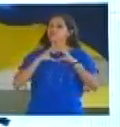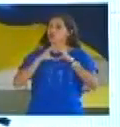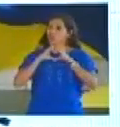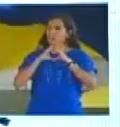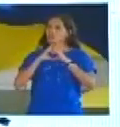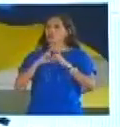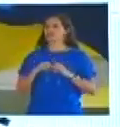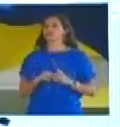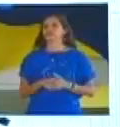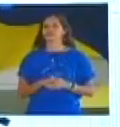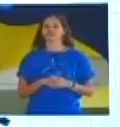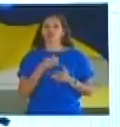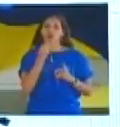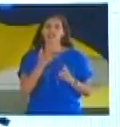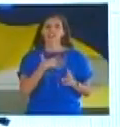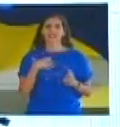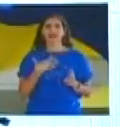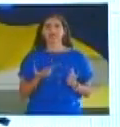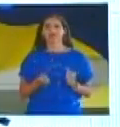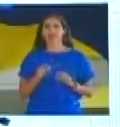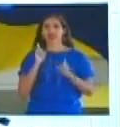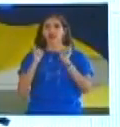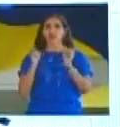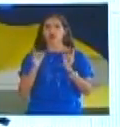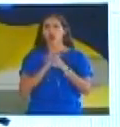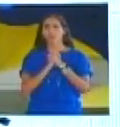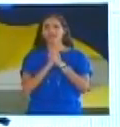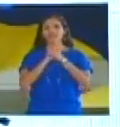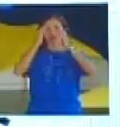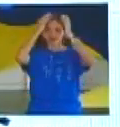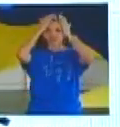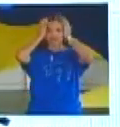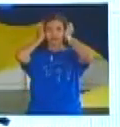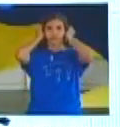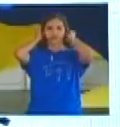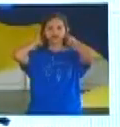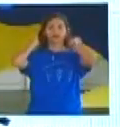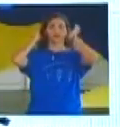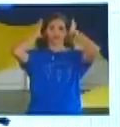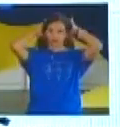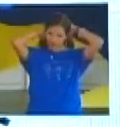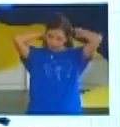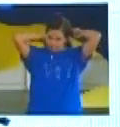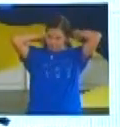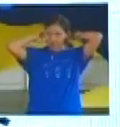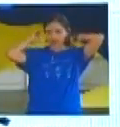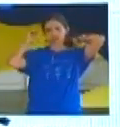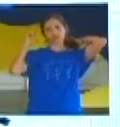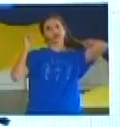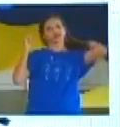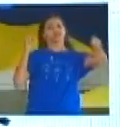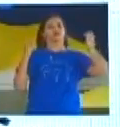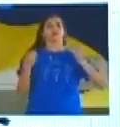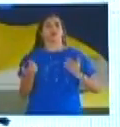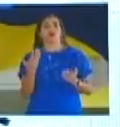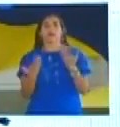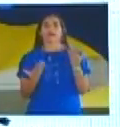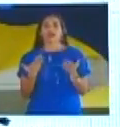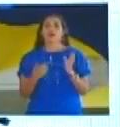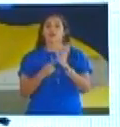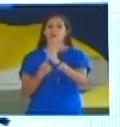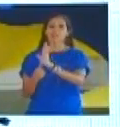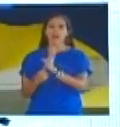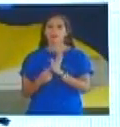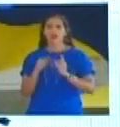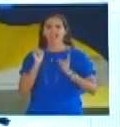corazón. Bueno, yo quisiera que alguno de los compañeros, no sé quién, nos haga un balance mientras mostramos algunos